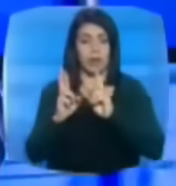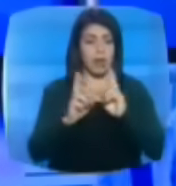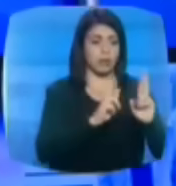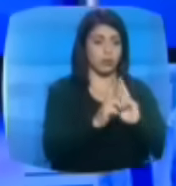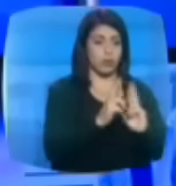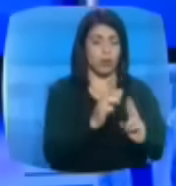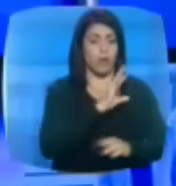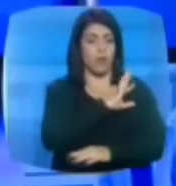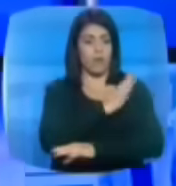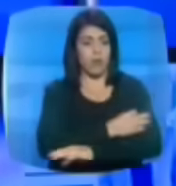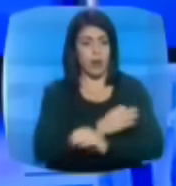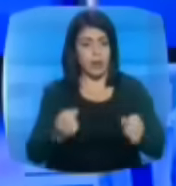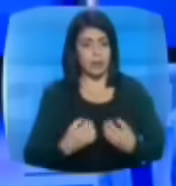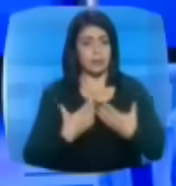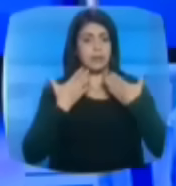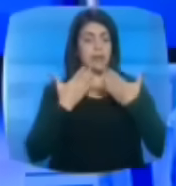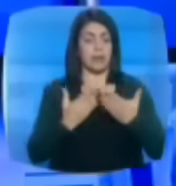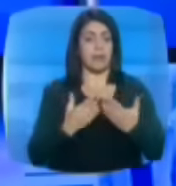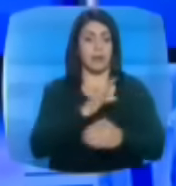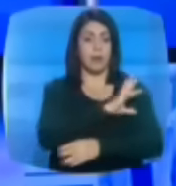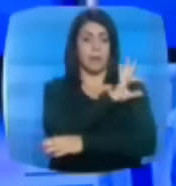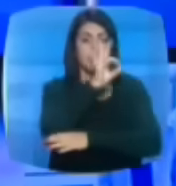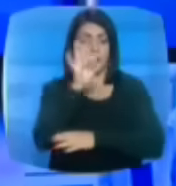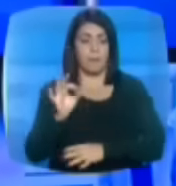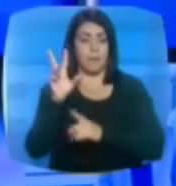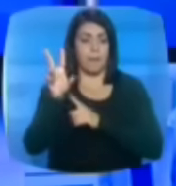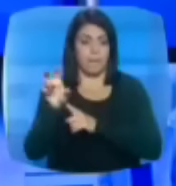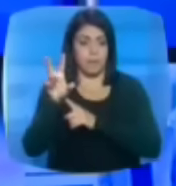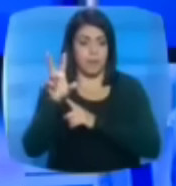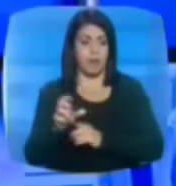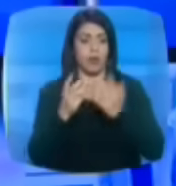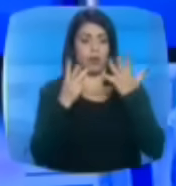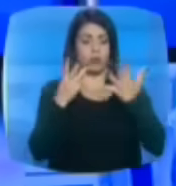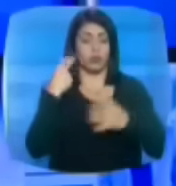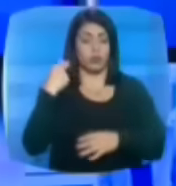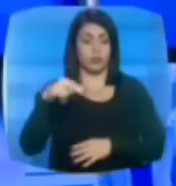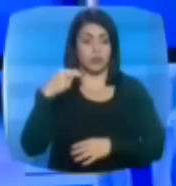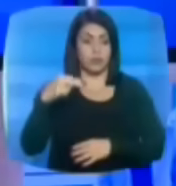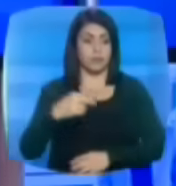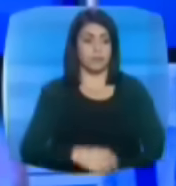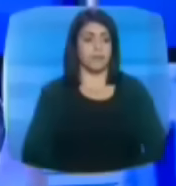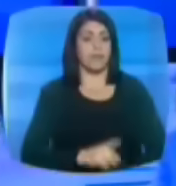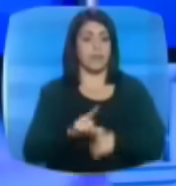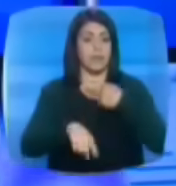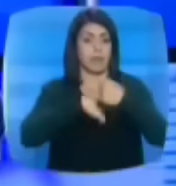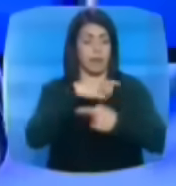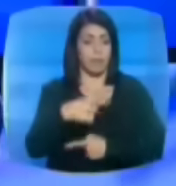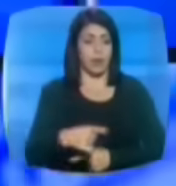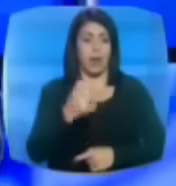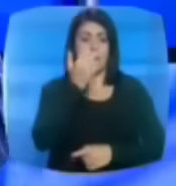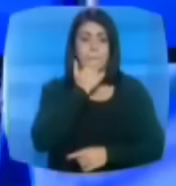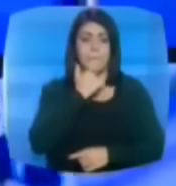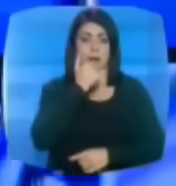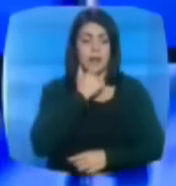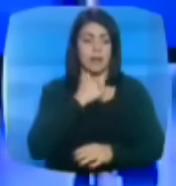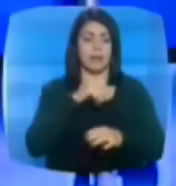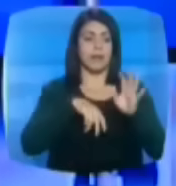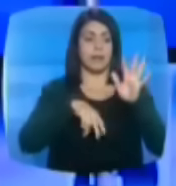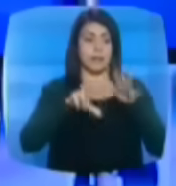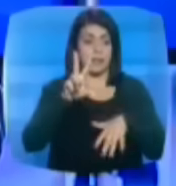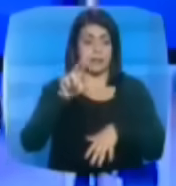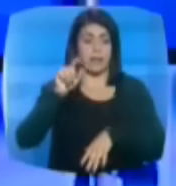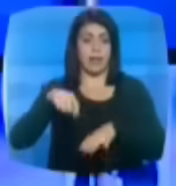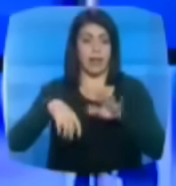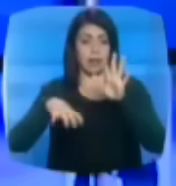alguna forma nos fortalezcan. Vamos a estar en Barquisimeto este viernes 8 de noviembre. Luego vamos a estar en Valencia el 13 y